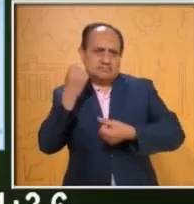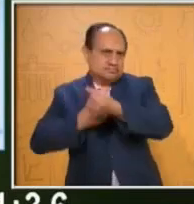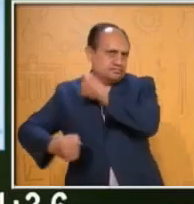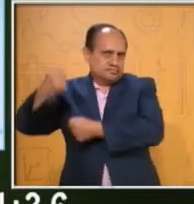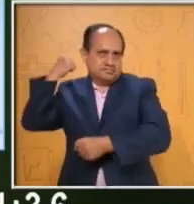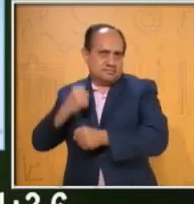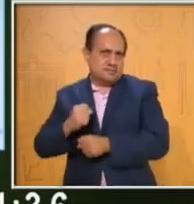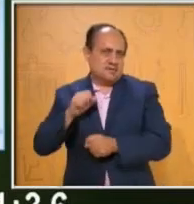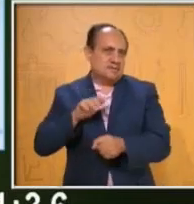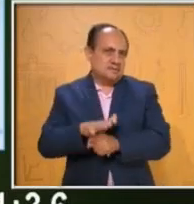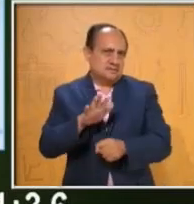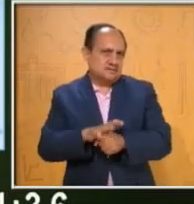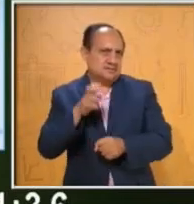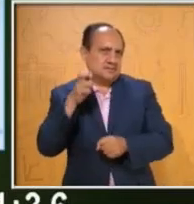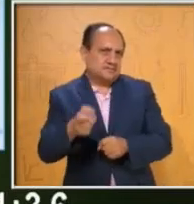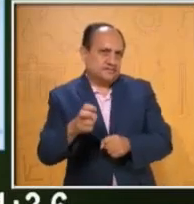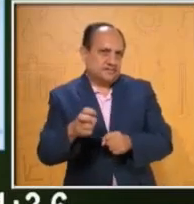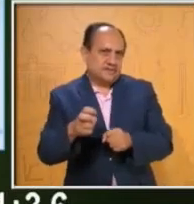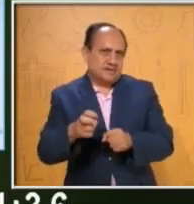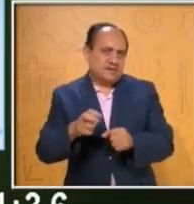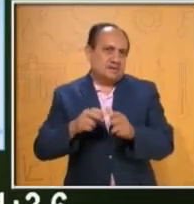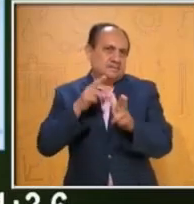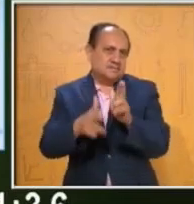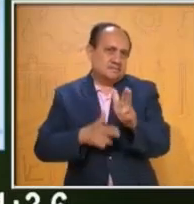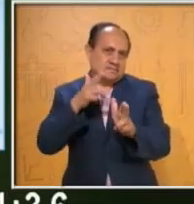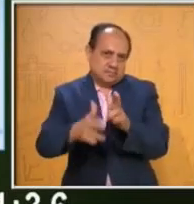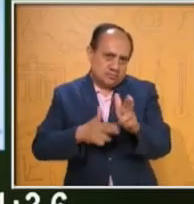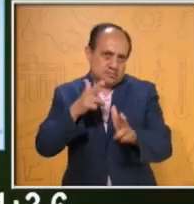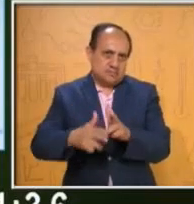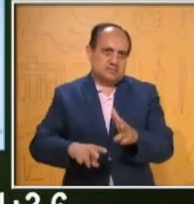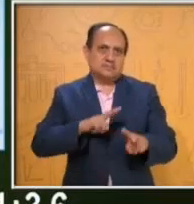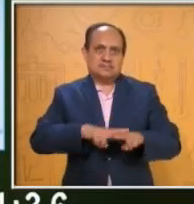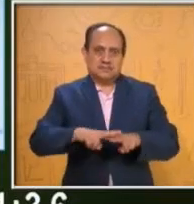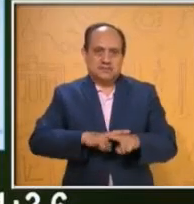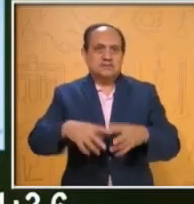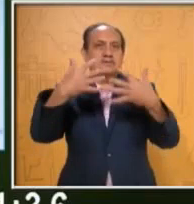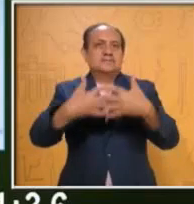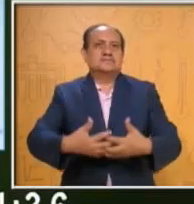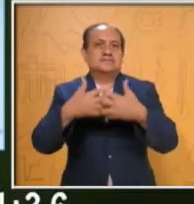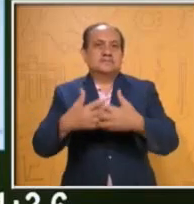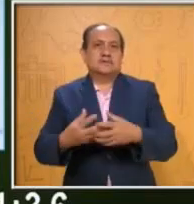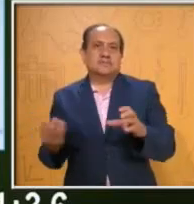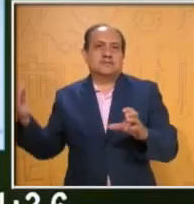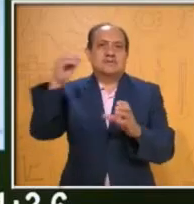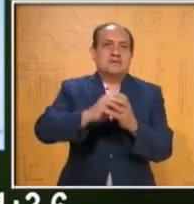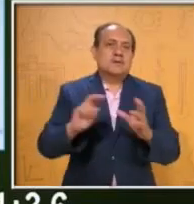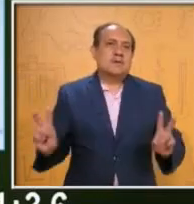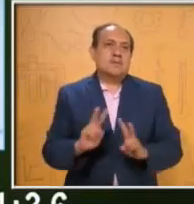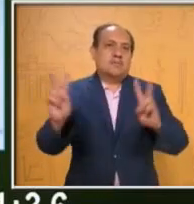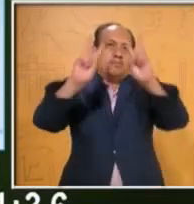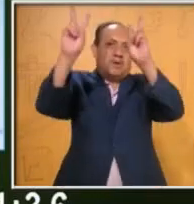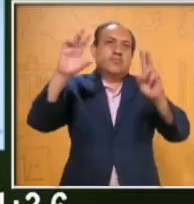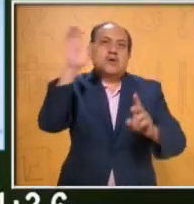época, ¿qué fue? Pues la locomotora, que funcionaba con vapor.